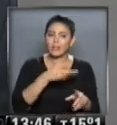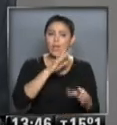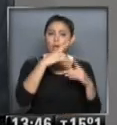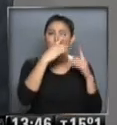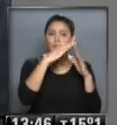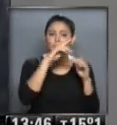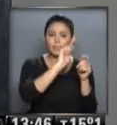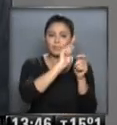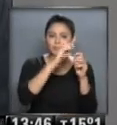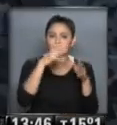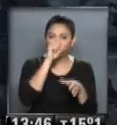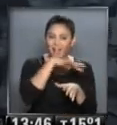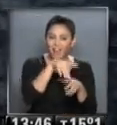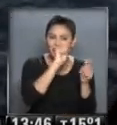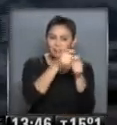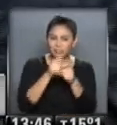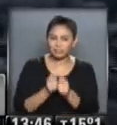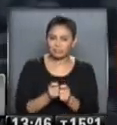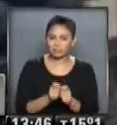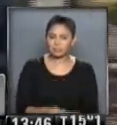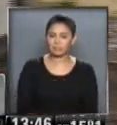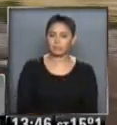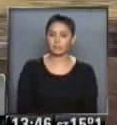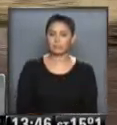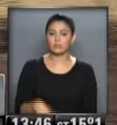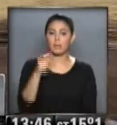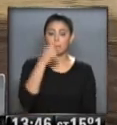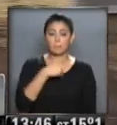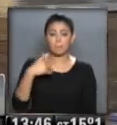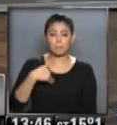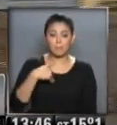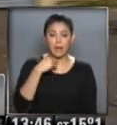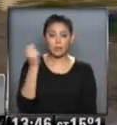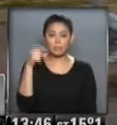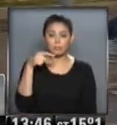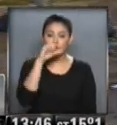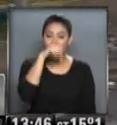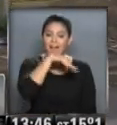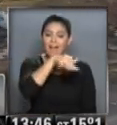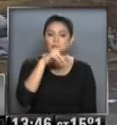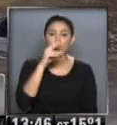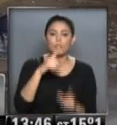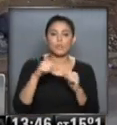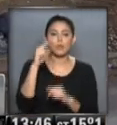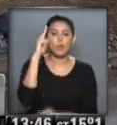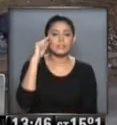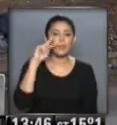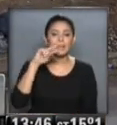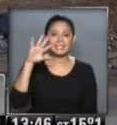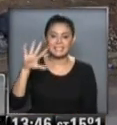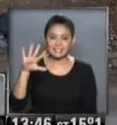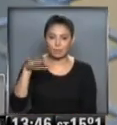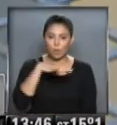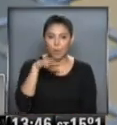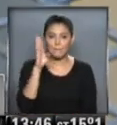en el establecimiento los padres de los niños que asisten al jardín de infantes número 925 de